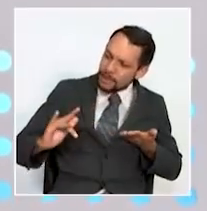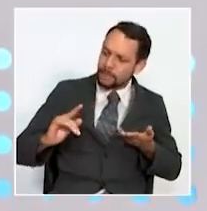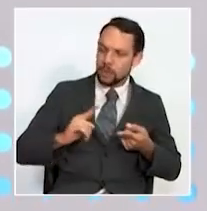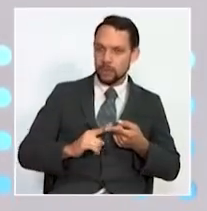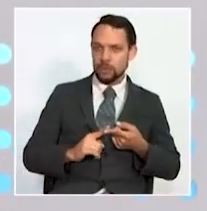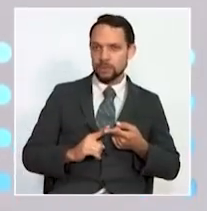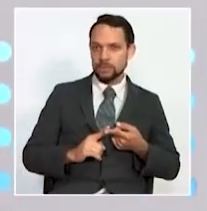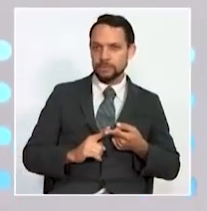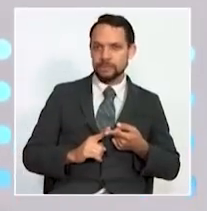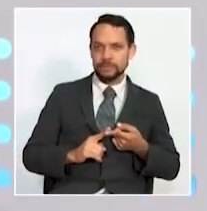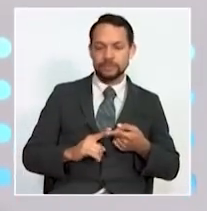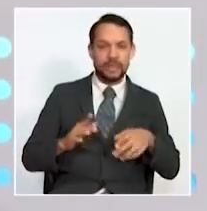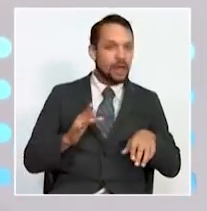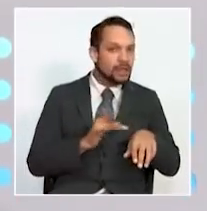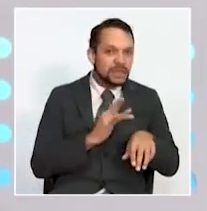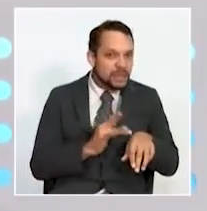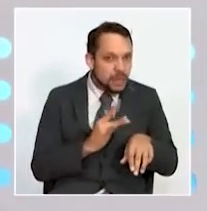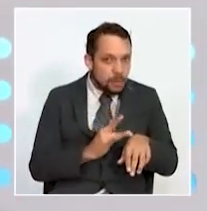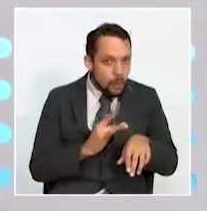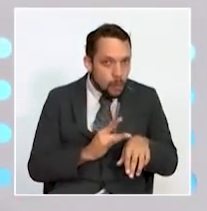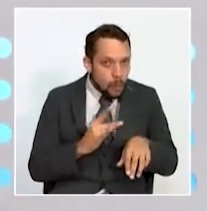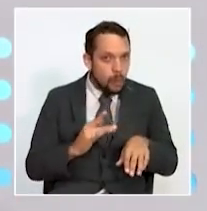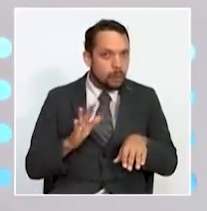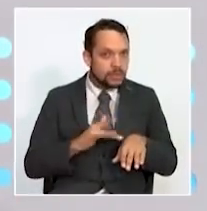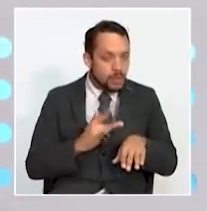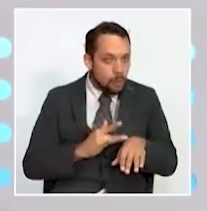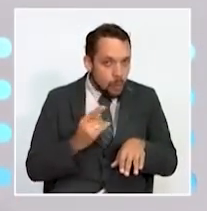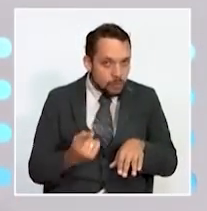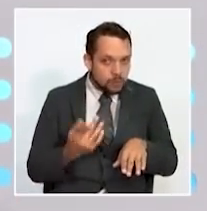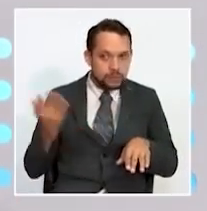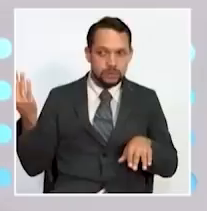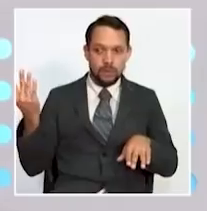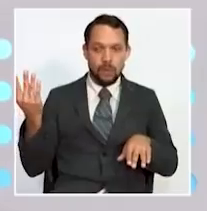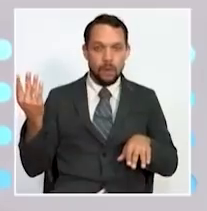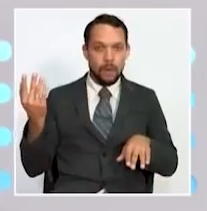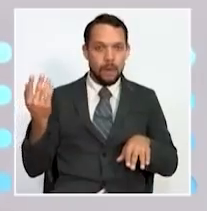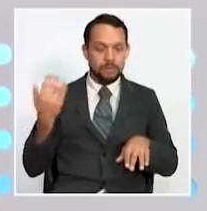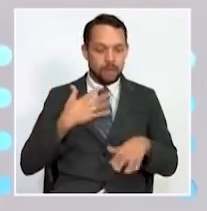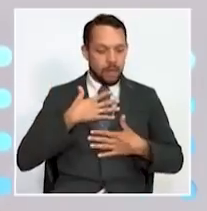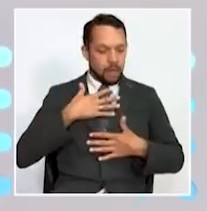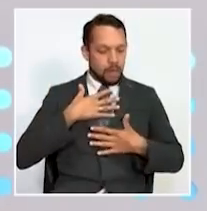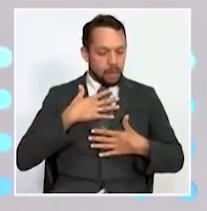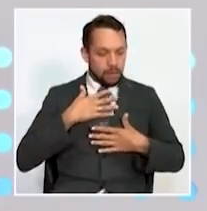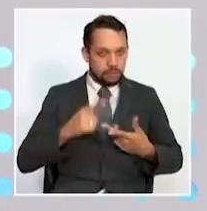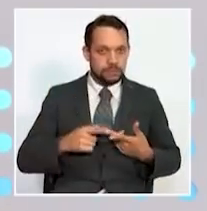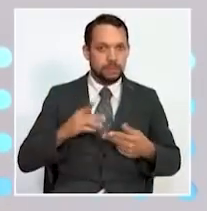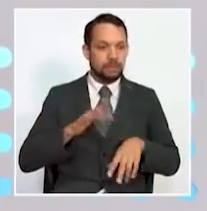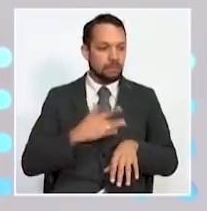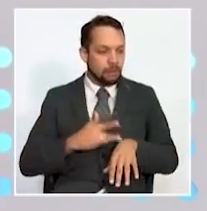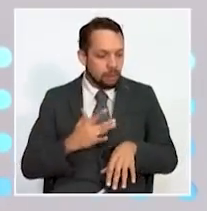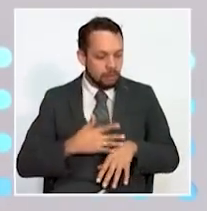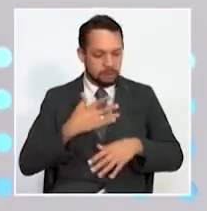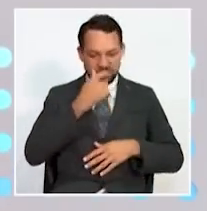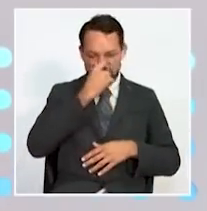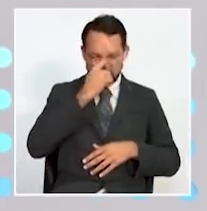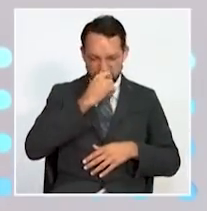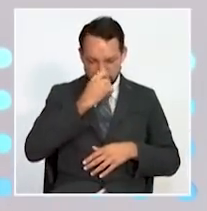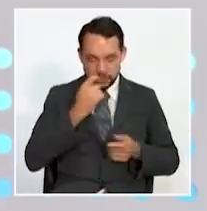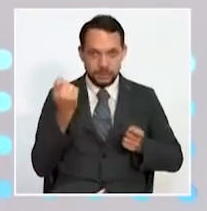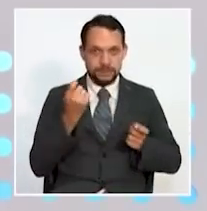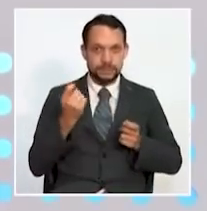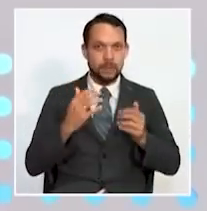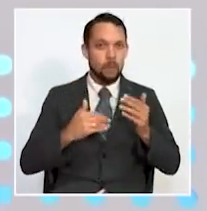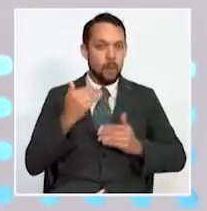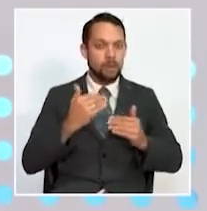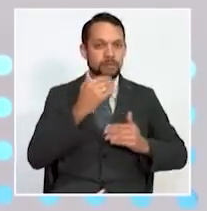de estimulación de esta parte del pulmón, de estimulación de las mucosas, los niveles de histamina bajan,